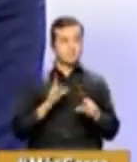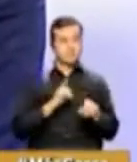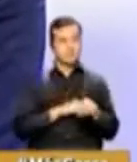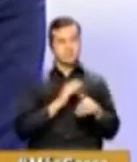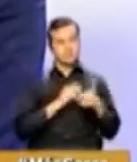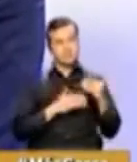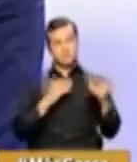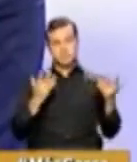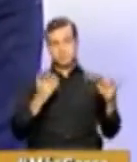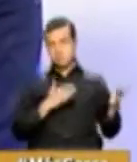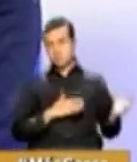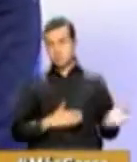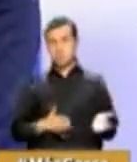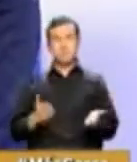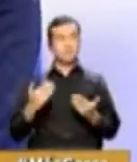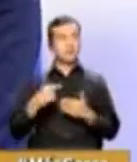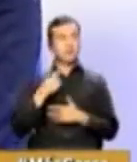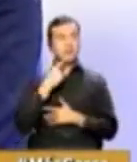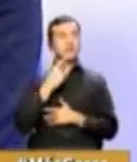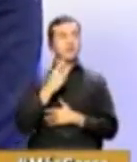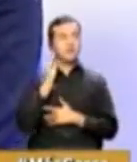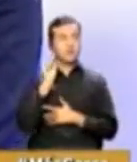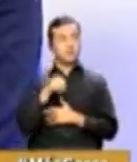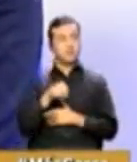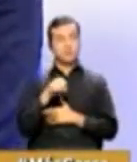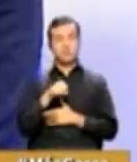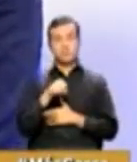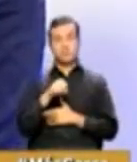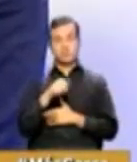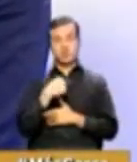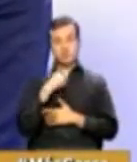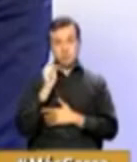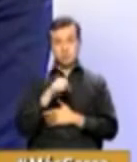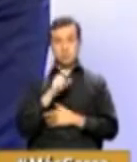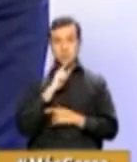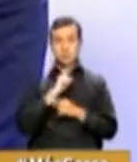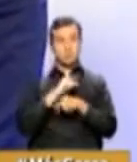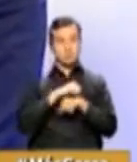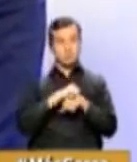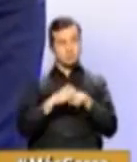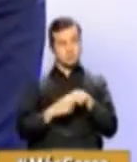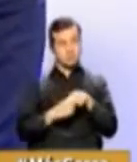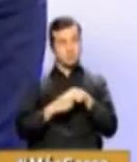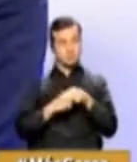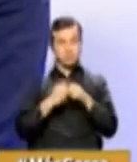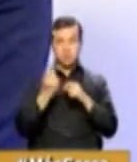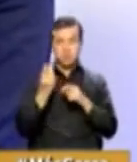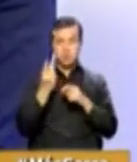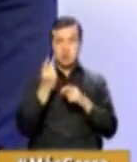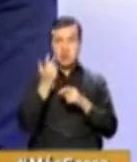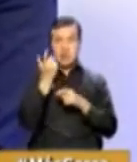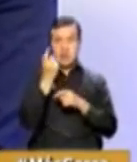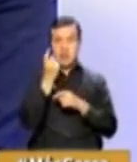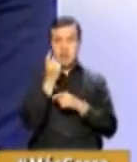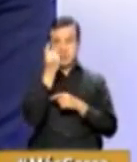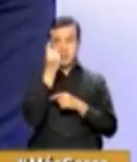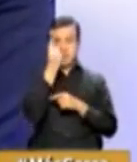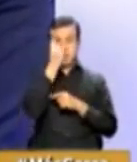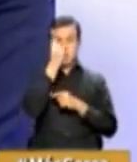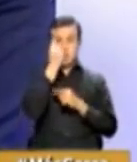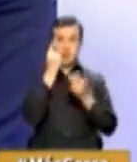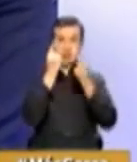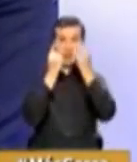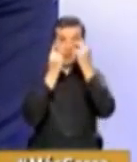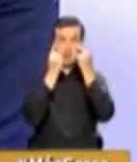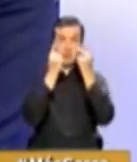tiempo me dijeron que podía someterme a una cirugía de lente intraocular. Y recién